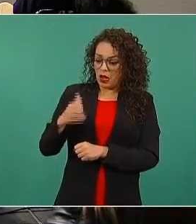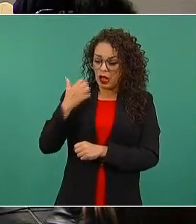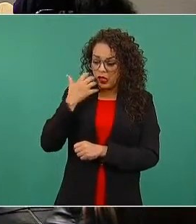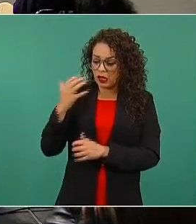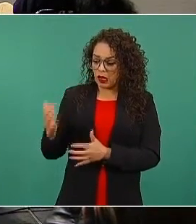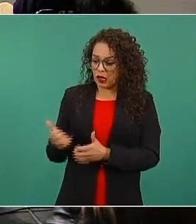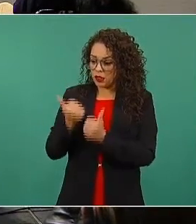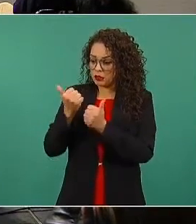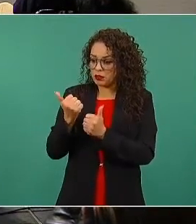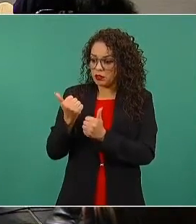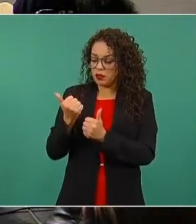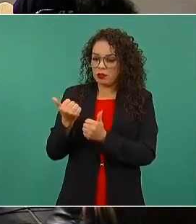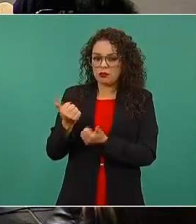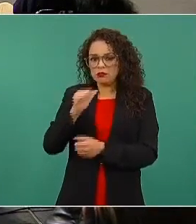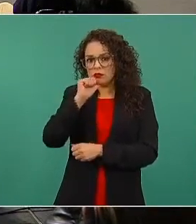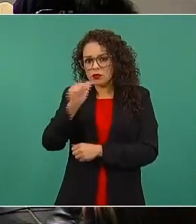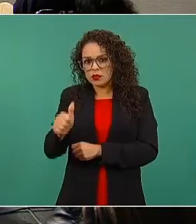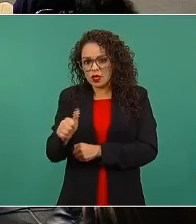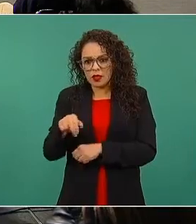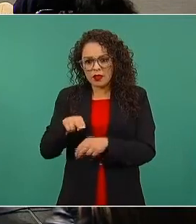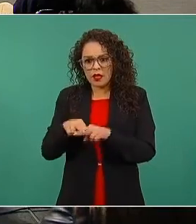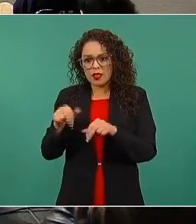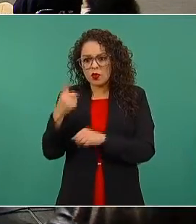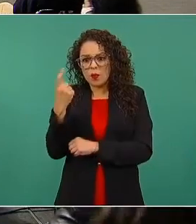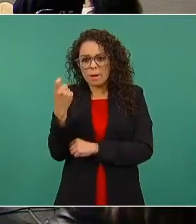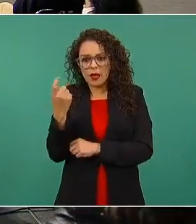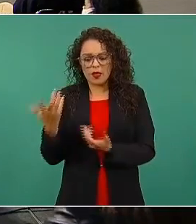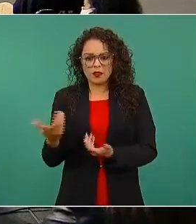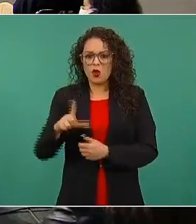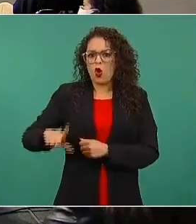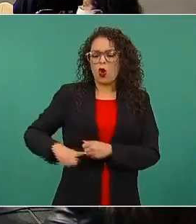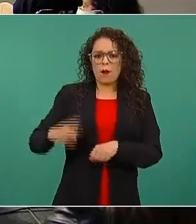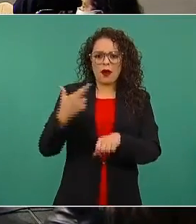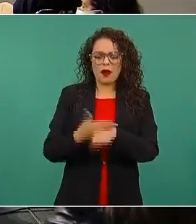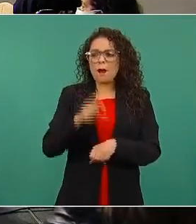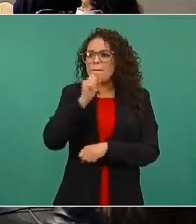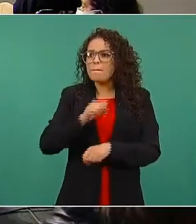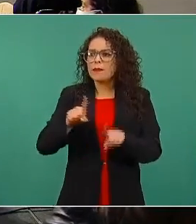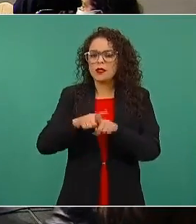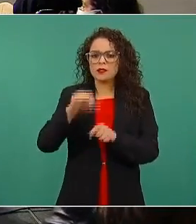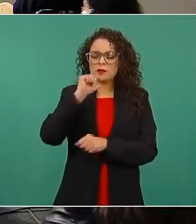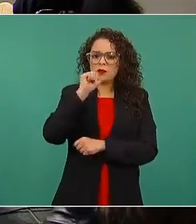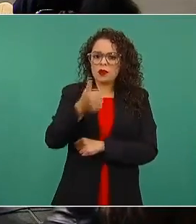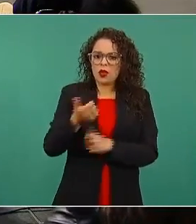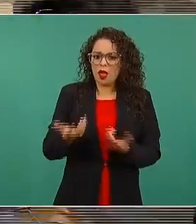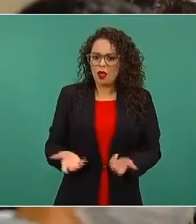federales y tampoco a nivel local la gobernadora no recuperó nada y Padres,